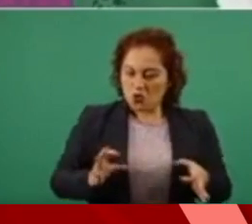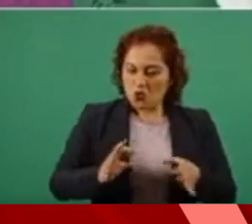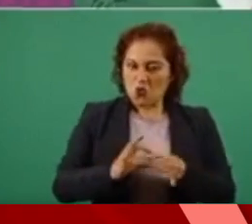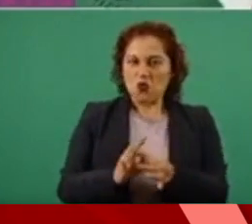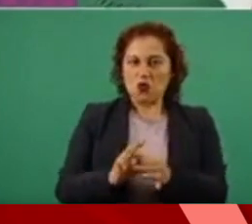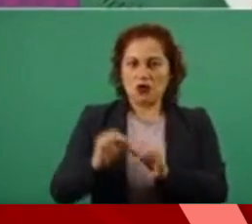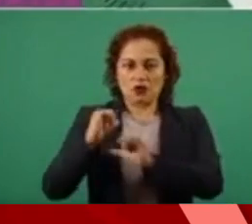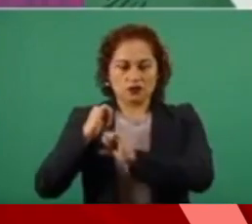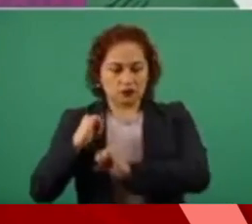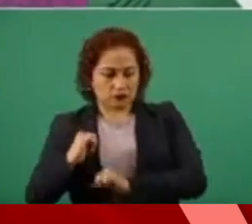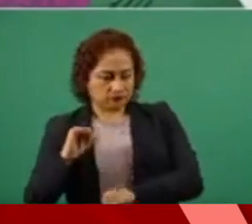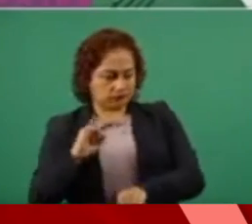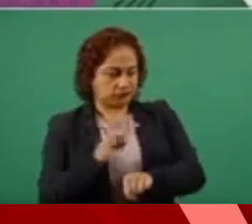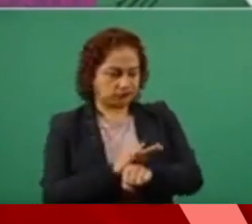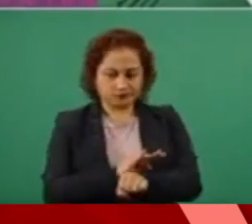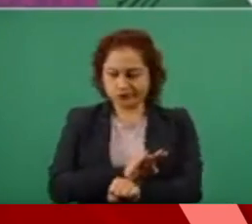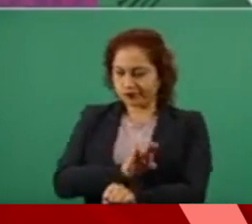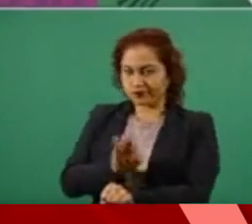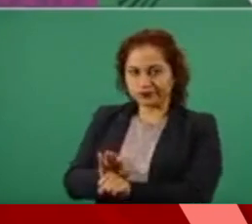autoridad.